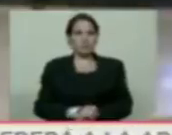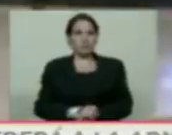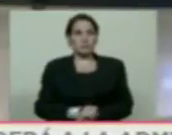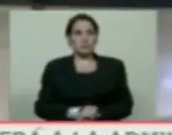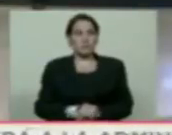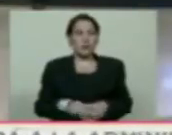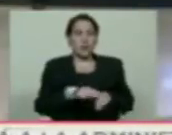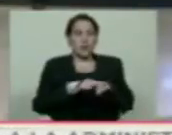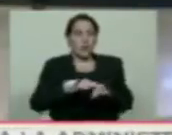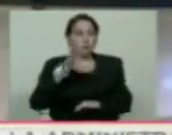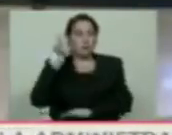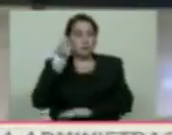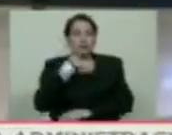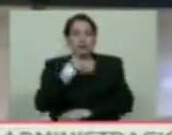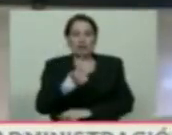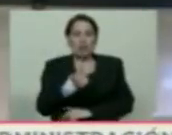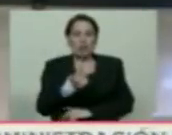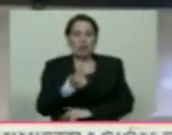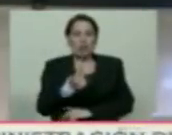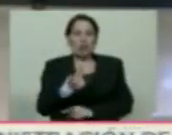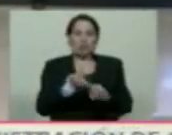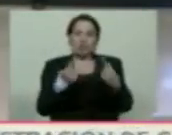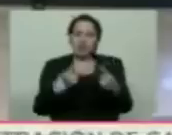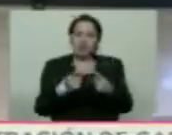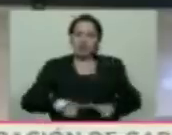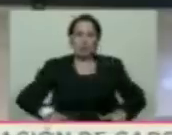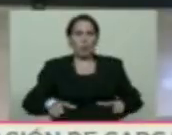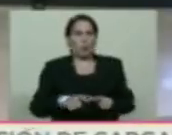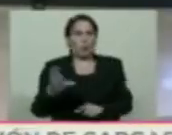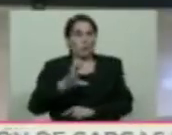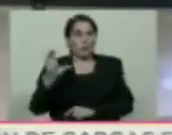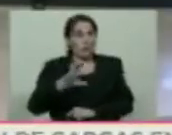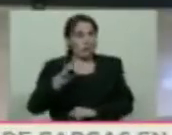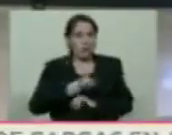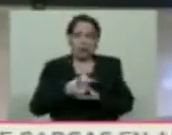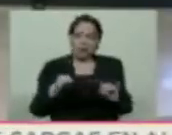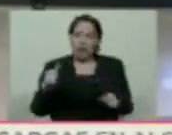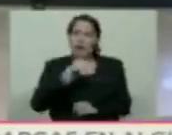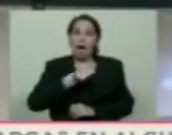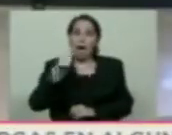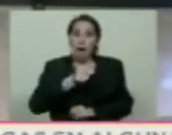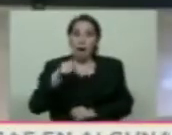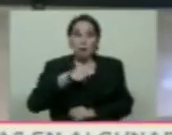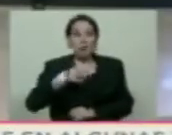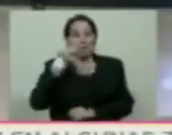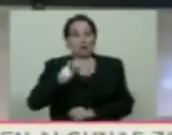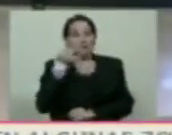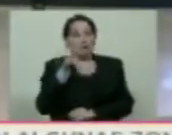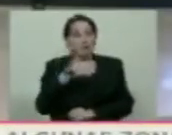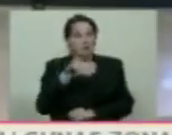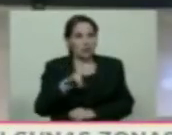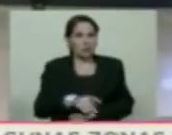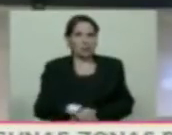Asimismo, la ministra Evelyn Vázquez informó que diferentes sectores de la región capital también gozan del recurso hídrico desde la tarde de este lunes.